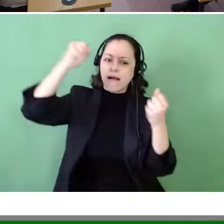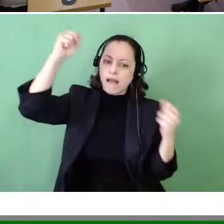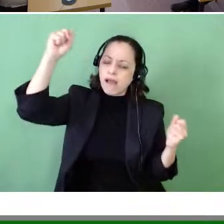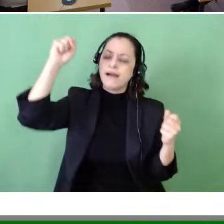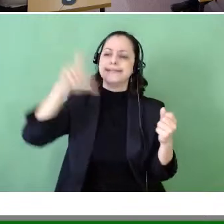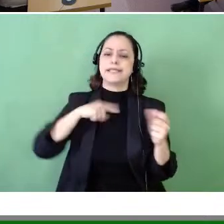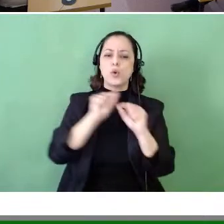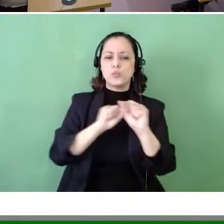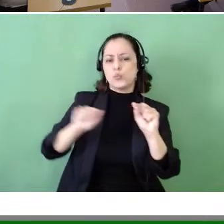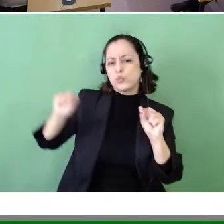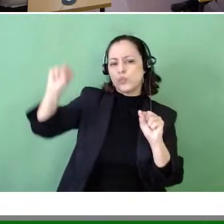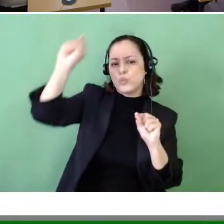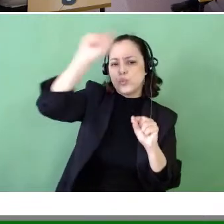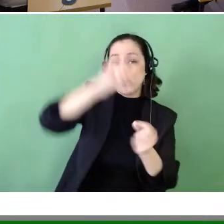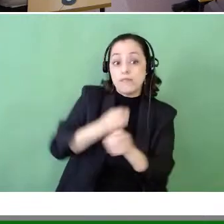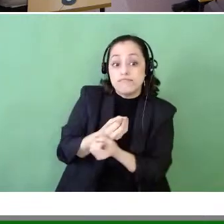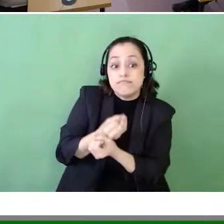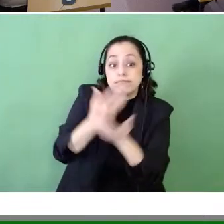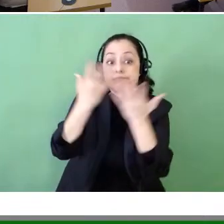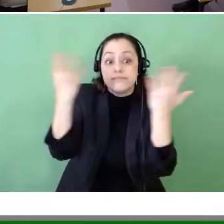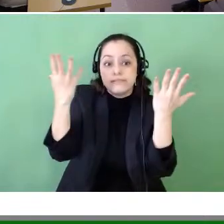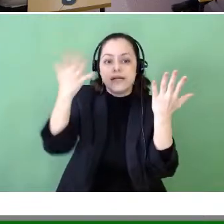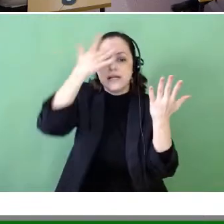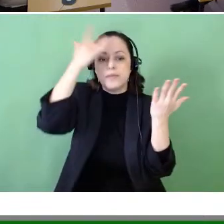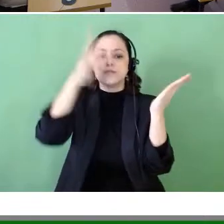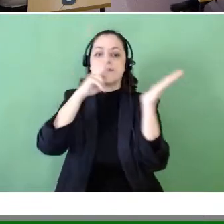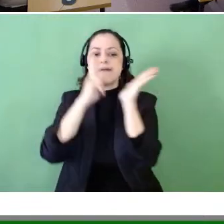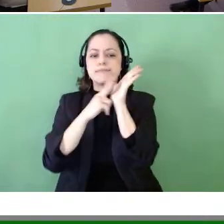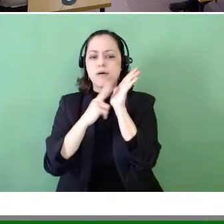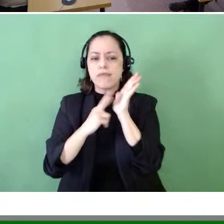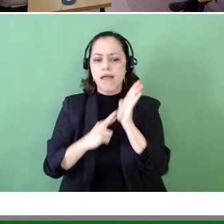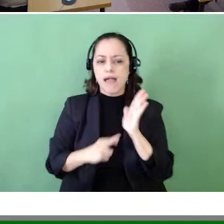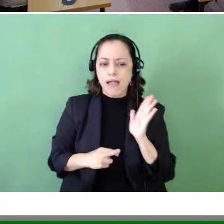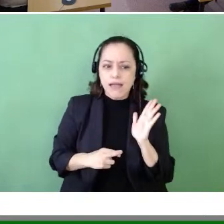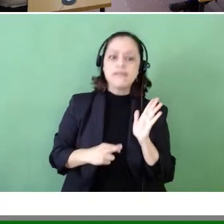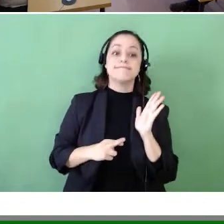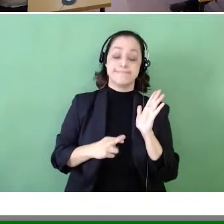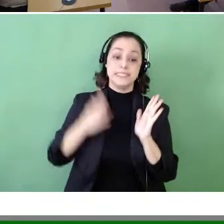gran extensión territorial, y por eso